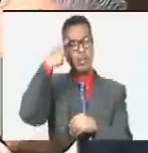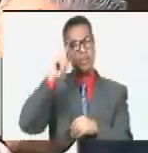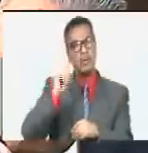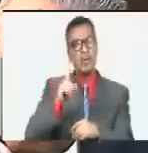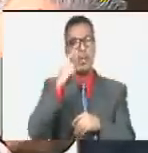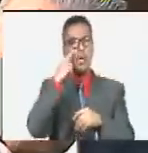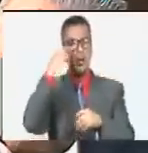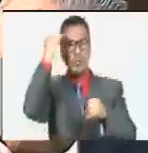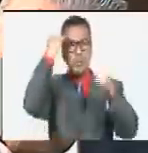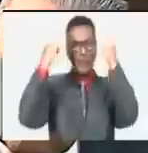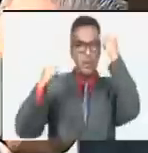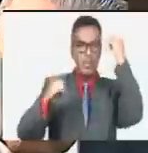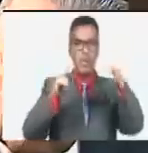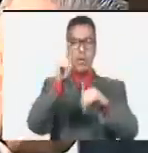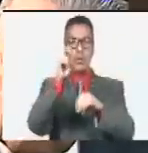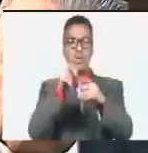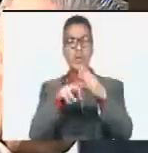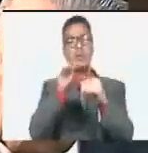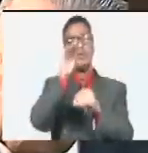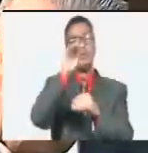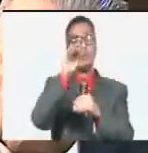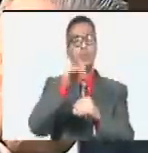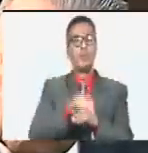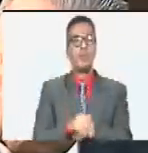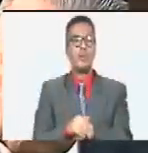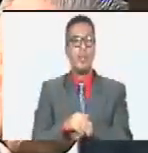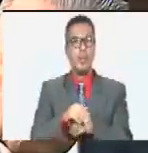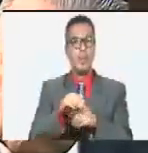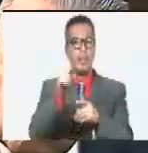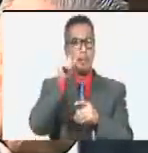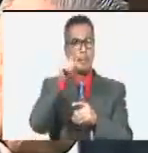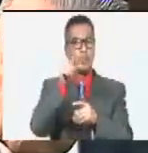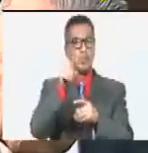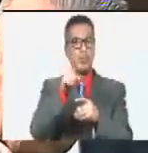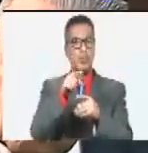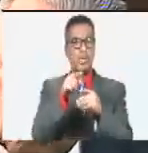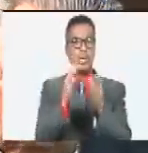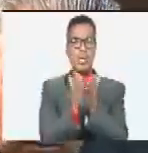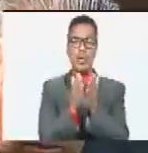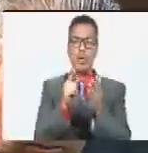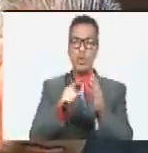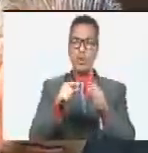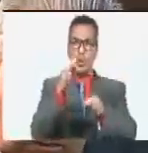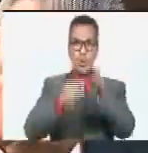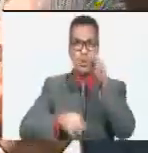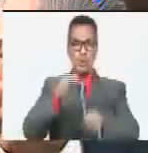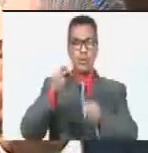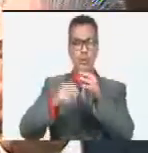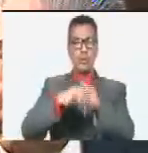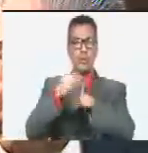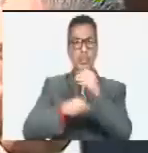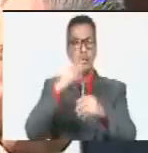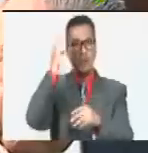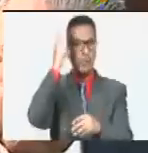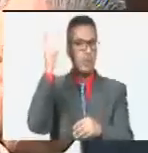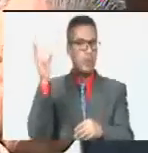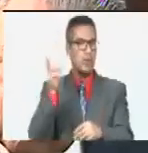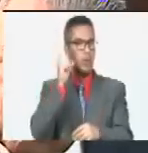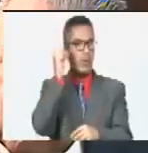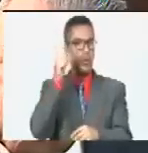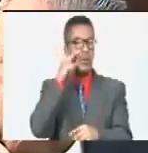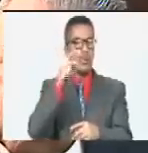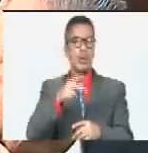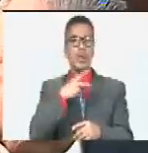nueva hacia futuro, una estrategia académica, jurídica, que sepamos escuchar las voces de los